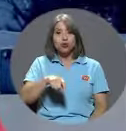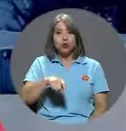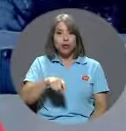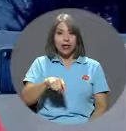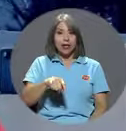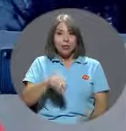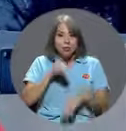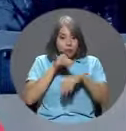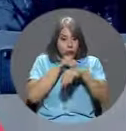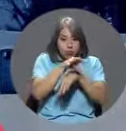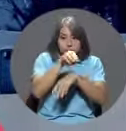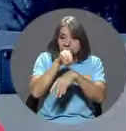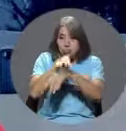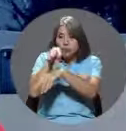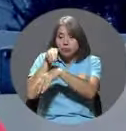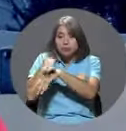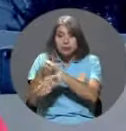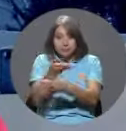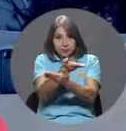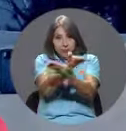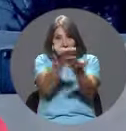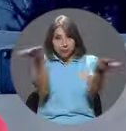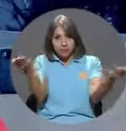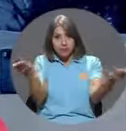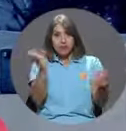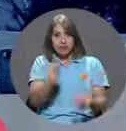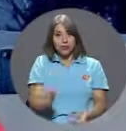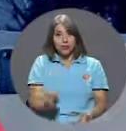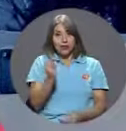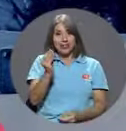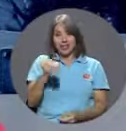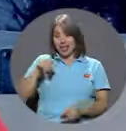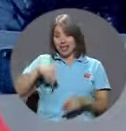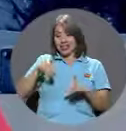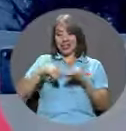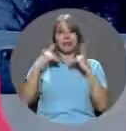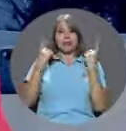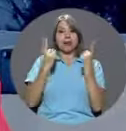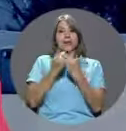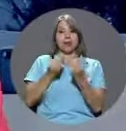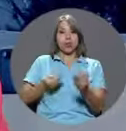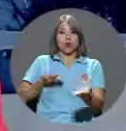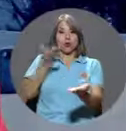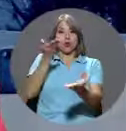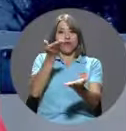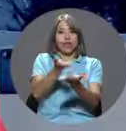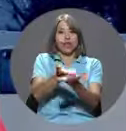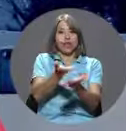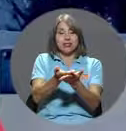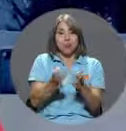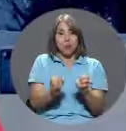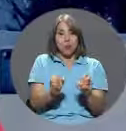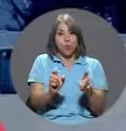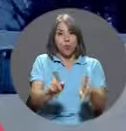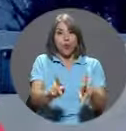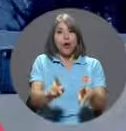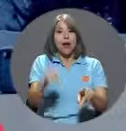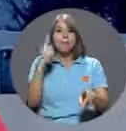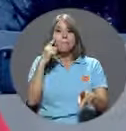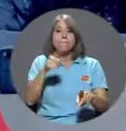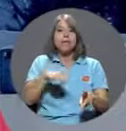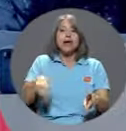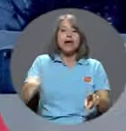los muchachos y muchachas que pueden estarnos viendo de que el departamento les ofrece ese espacio también para